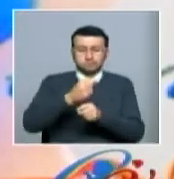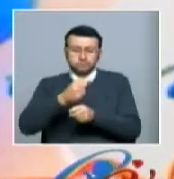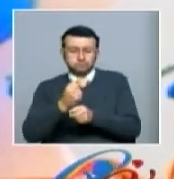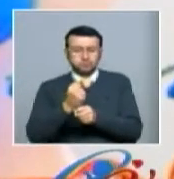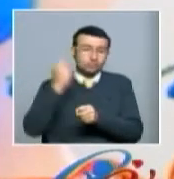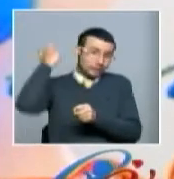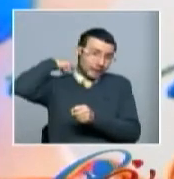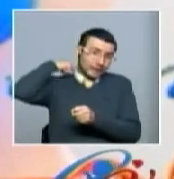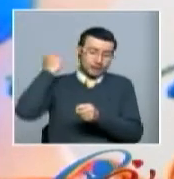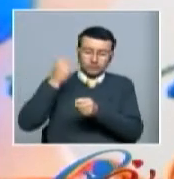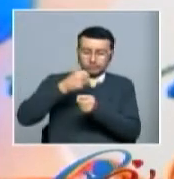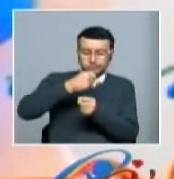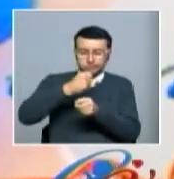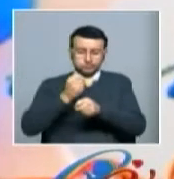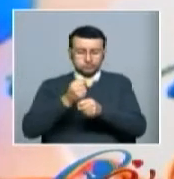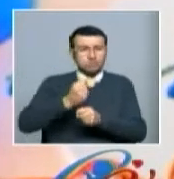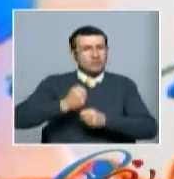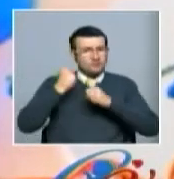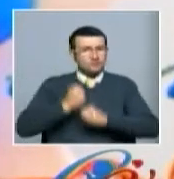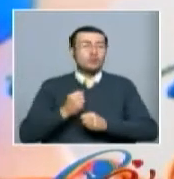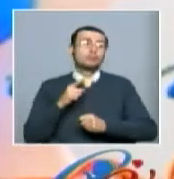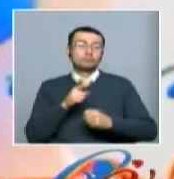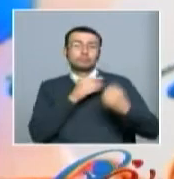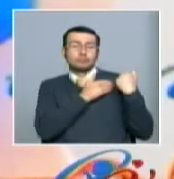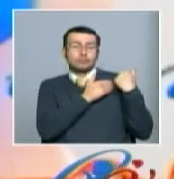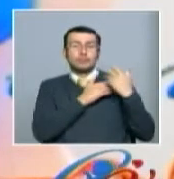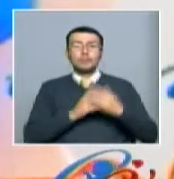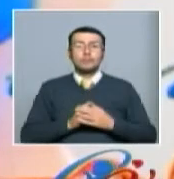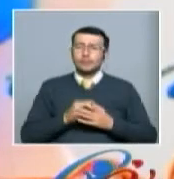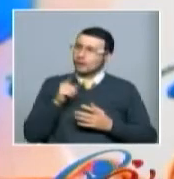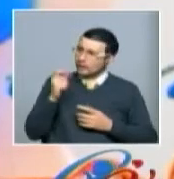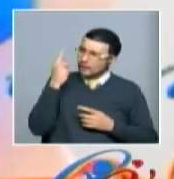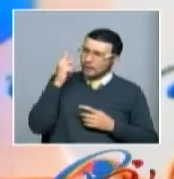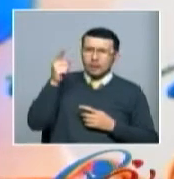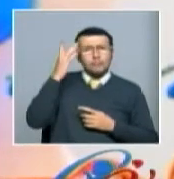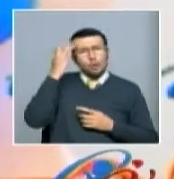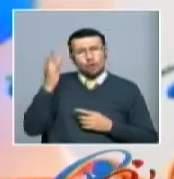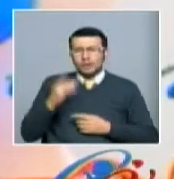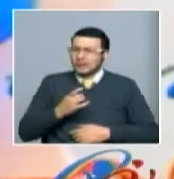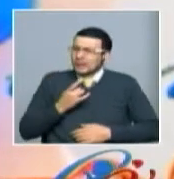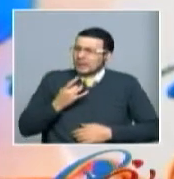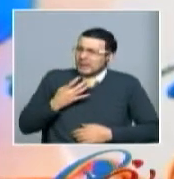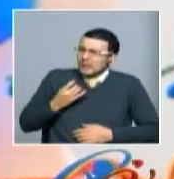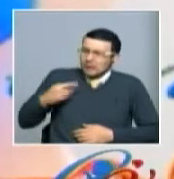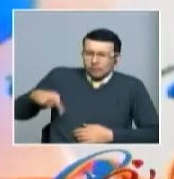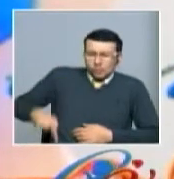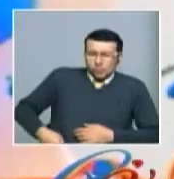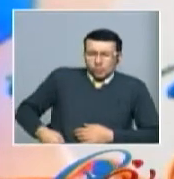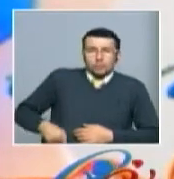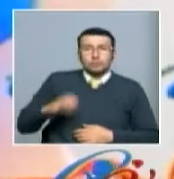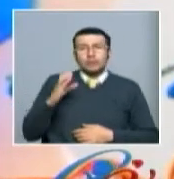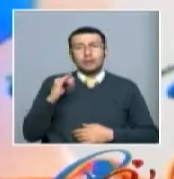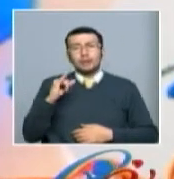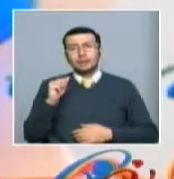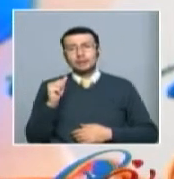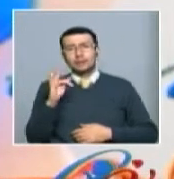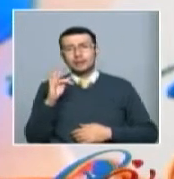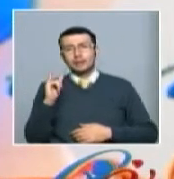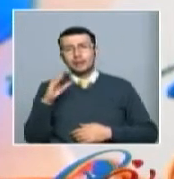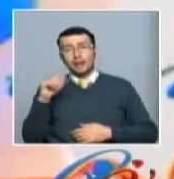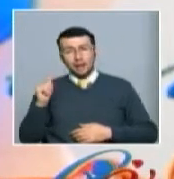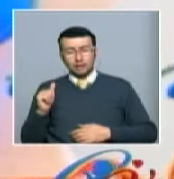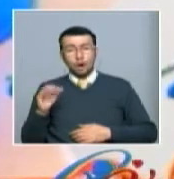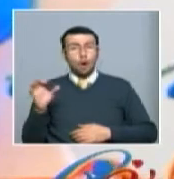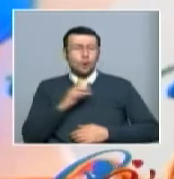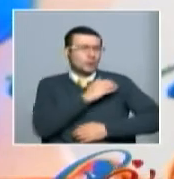solidez a la columna vertebral. Ahí ustedes entienden el por qué el dolor tan severo de una ciática, el por qué tan severo el